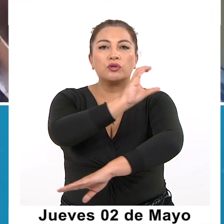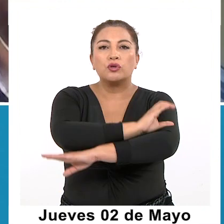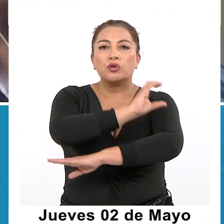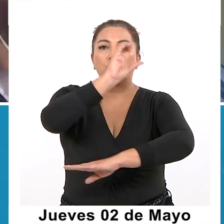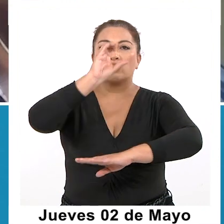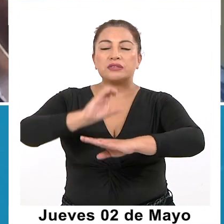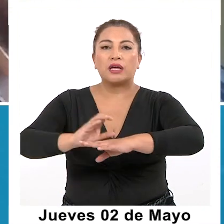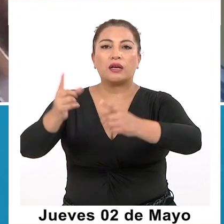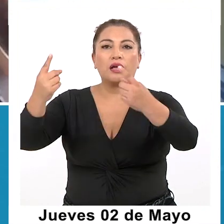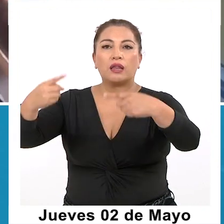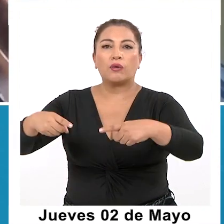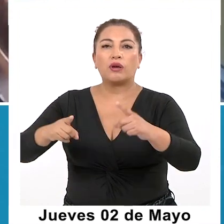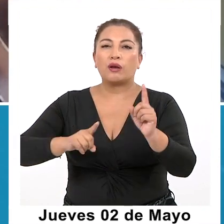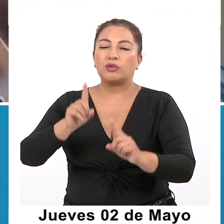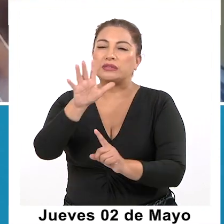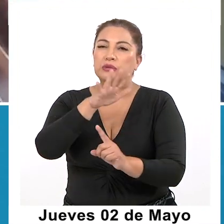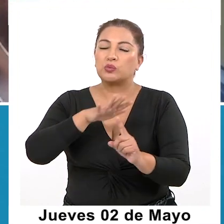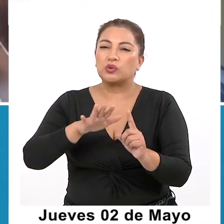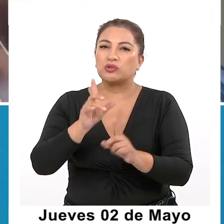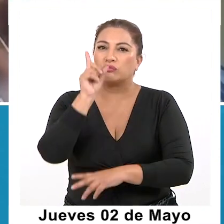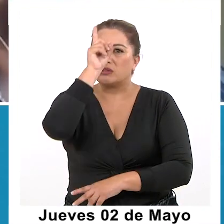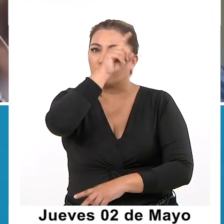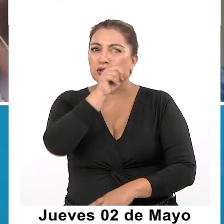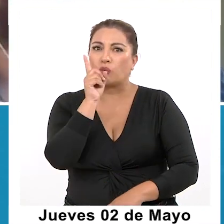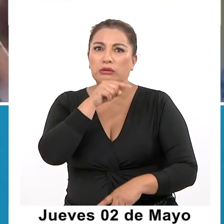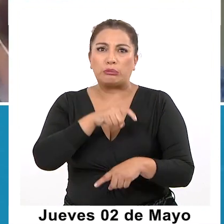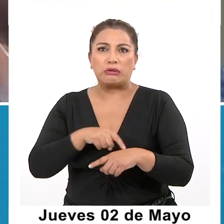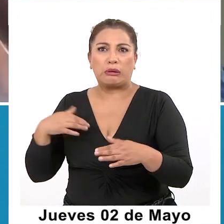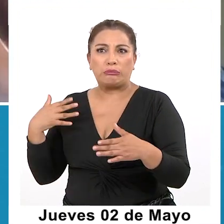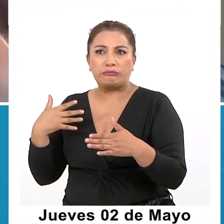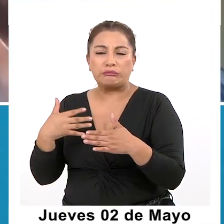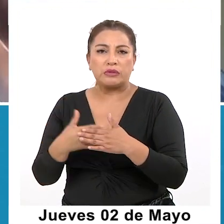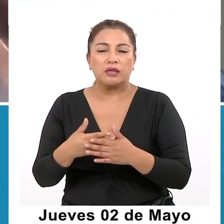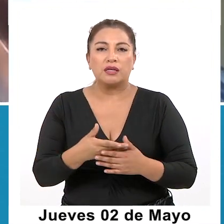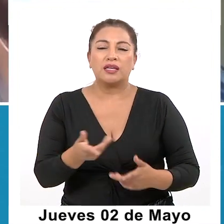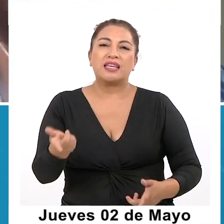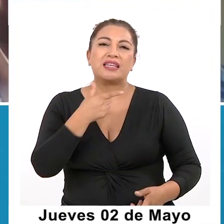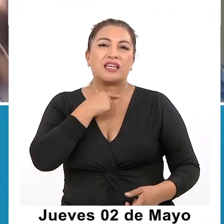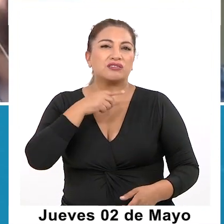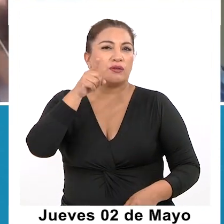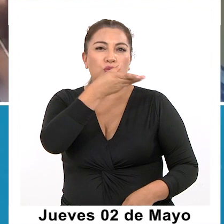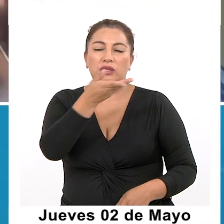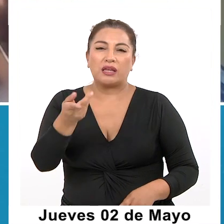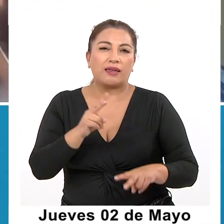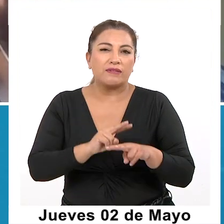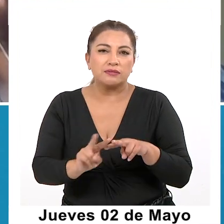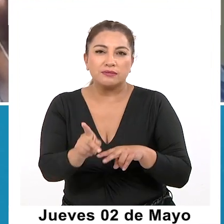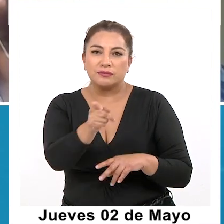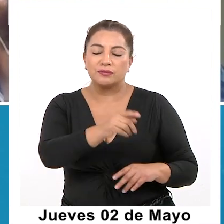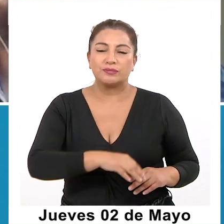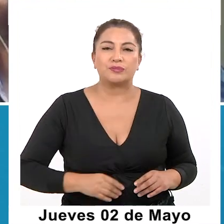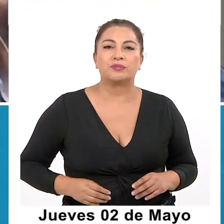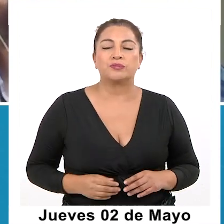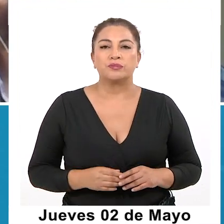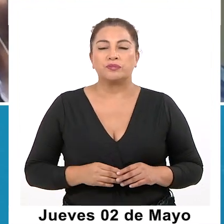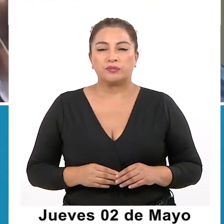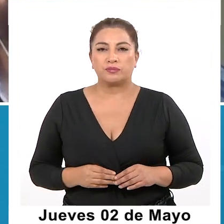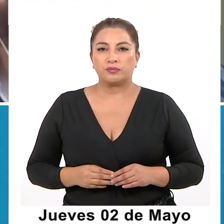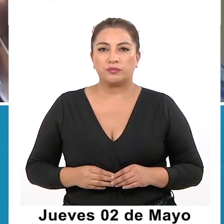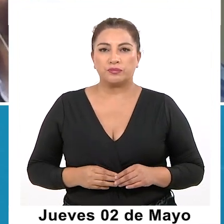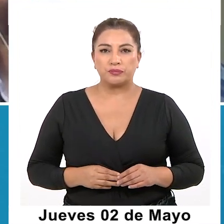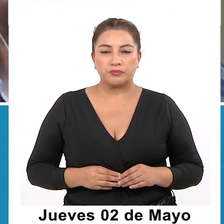situaciones super complejas en el último tiempo y quisiera saber cómo la están enfrentando Bueno